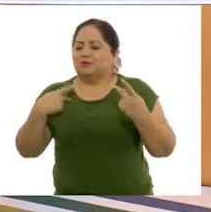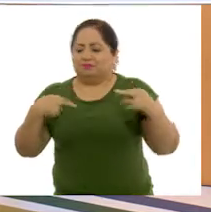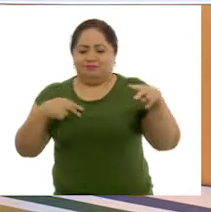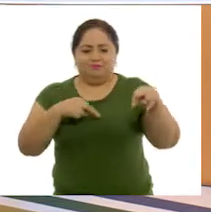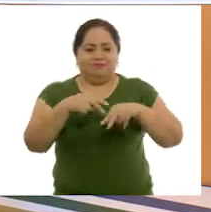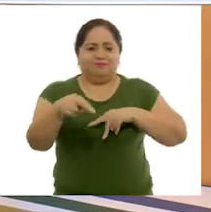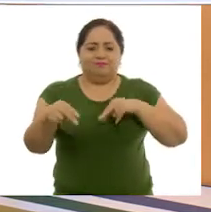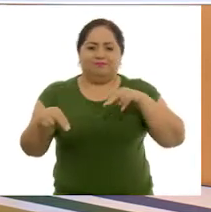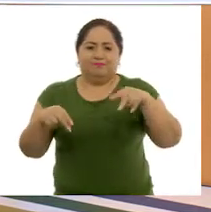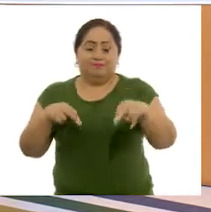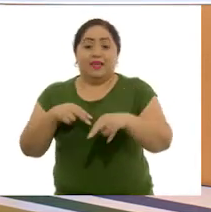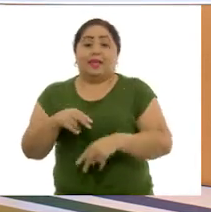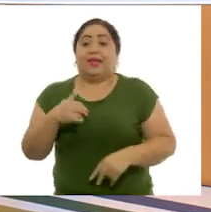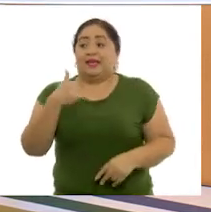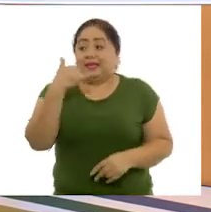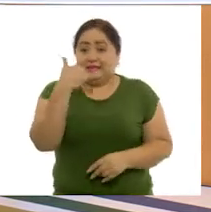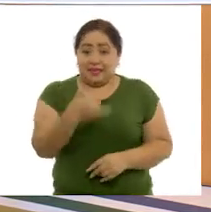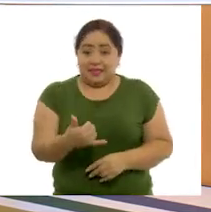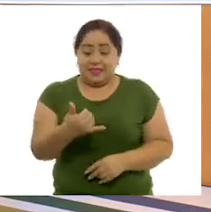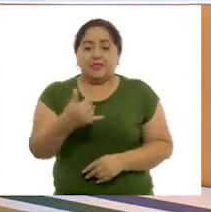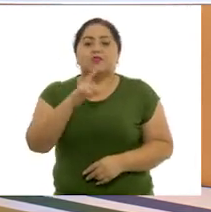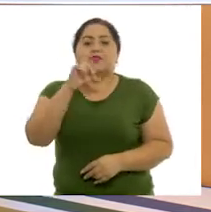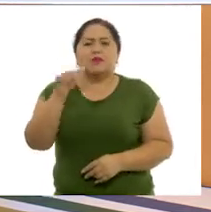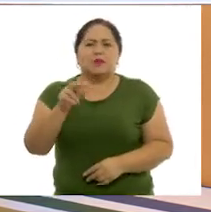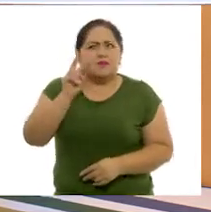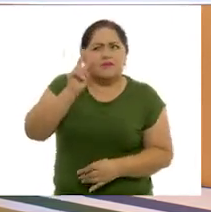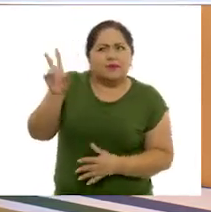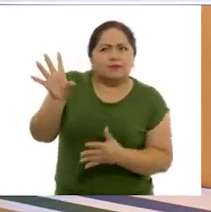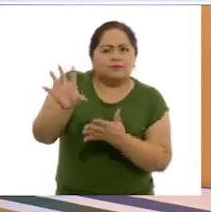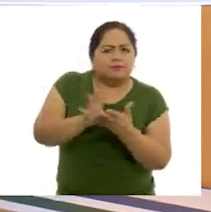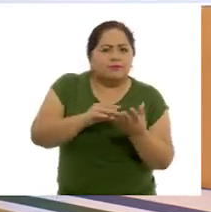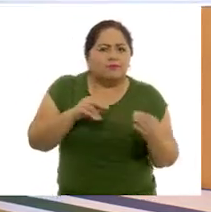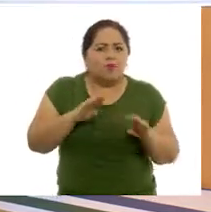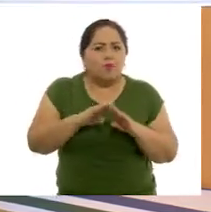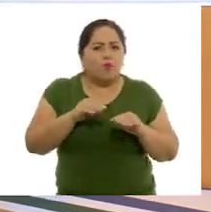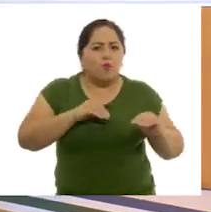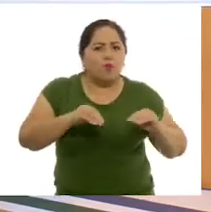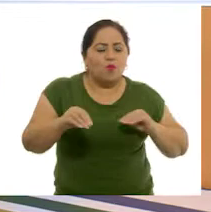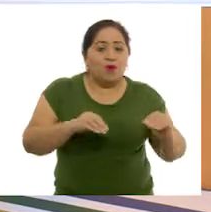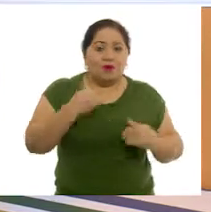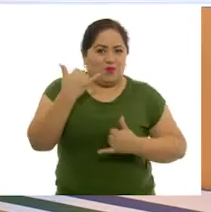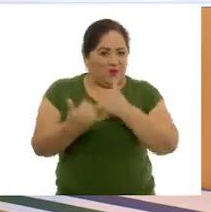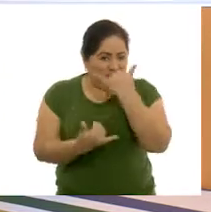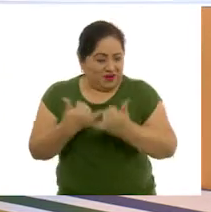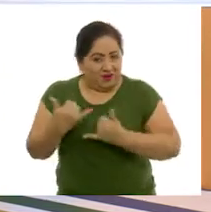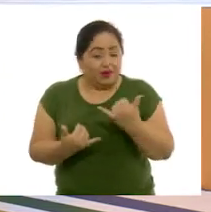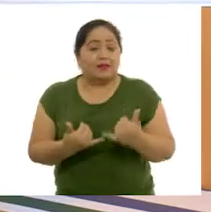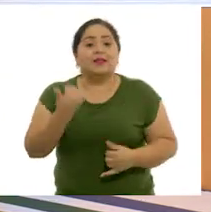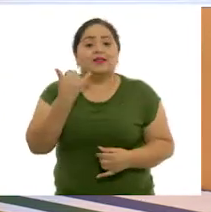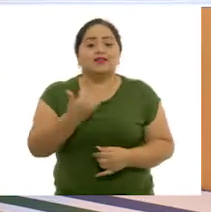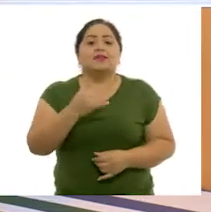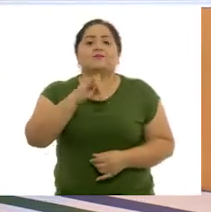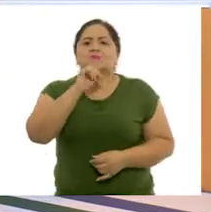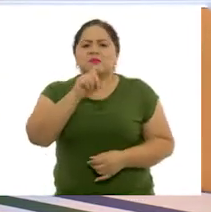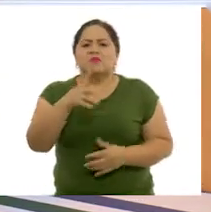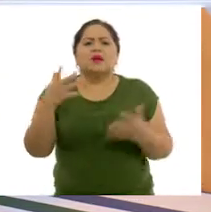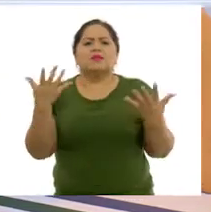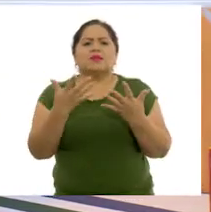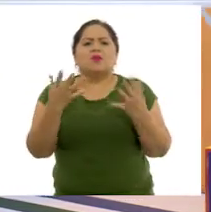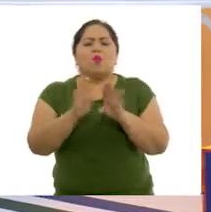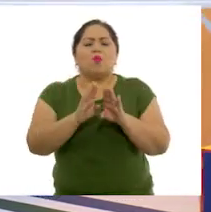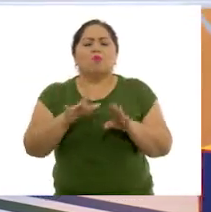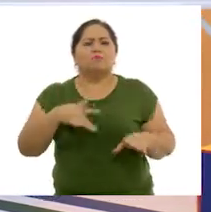queridos. Y entonces vamos a imitar sus movimientos y vamos a jugar con esos movimientos. Y además vamos a crear una